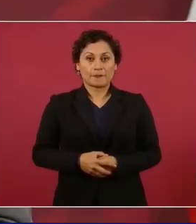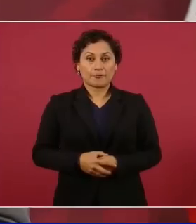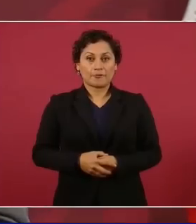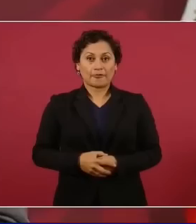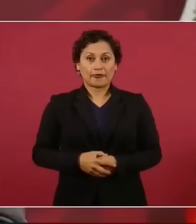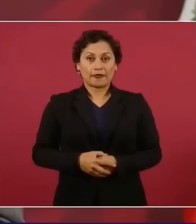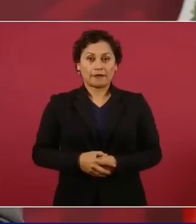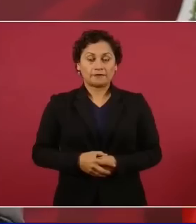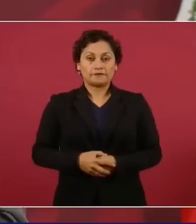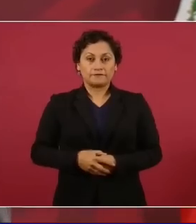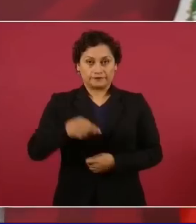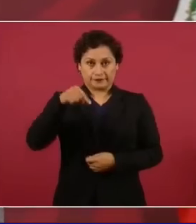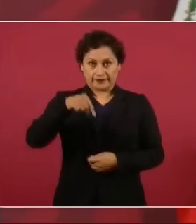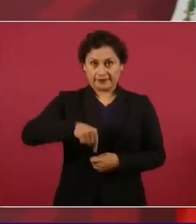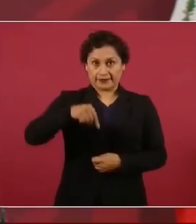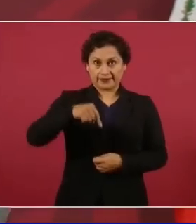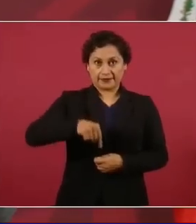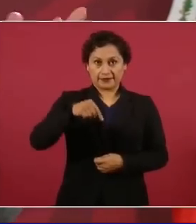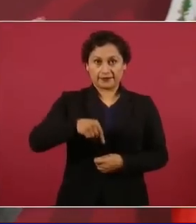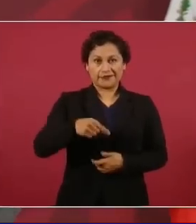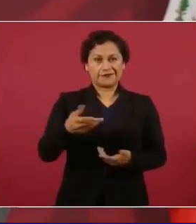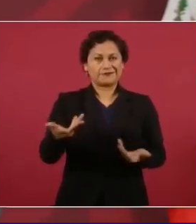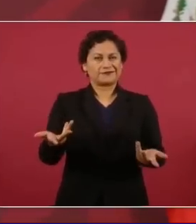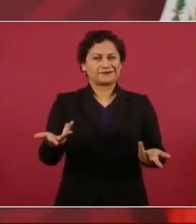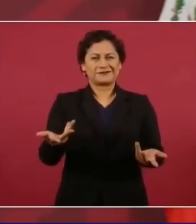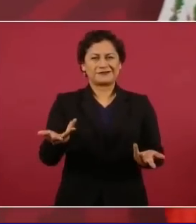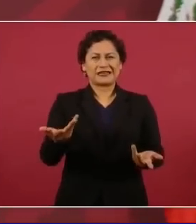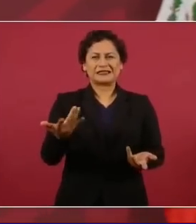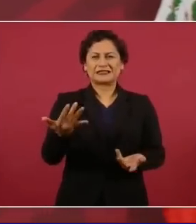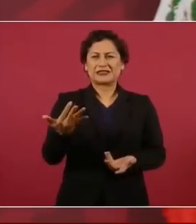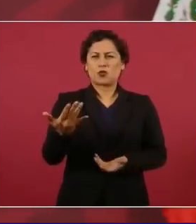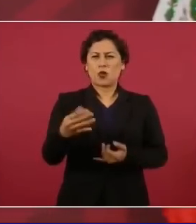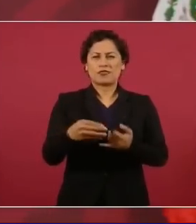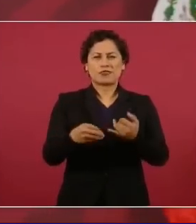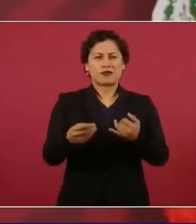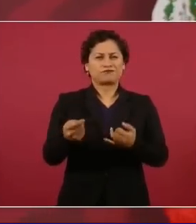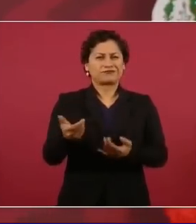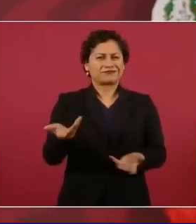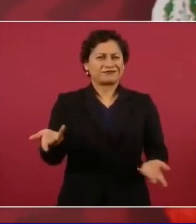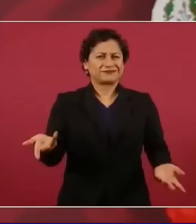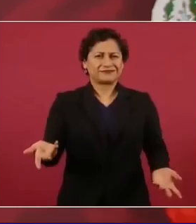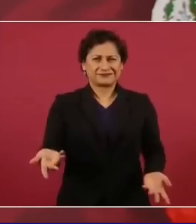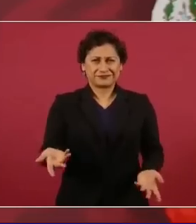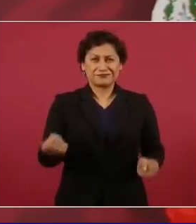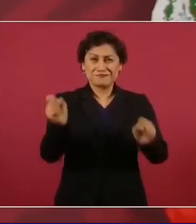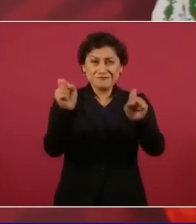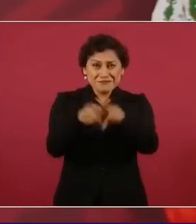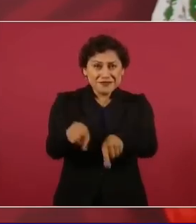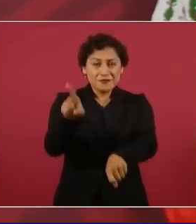vendieron en 50 centavos el mismo día.